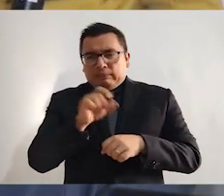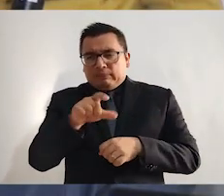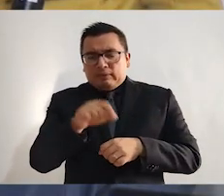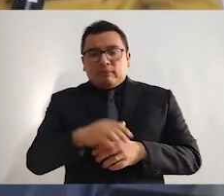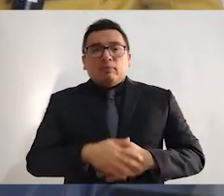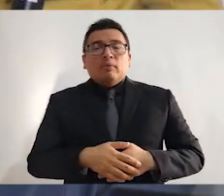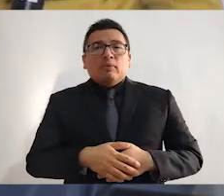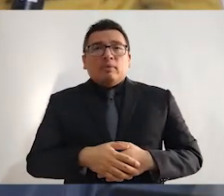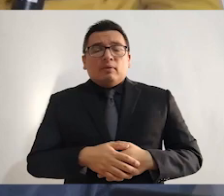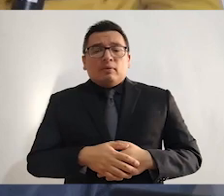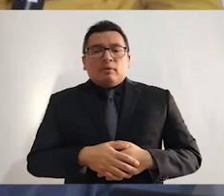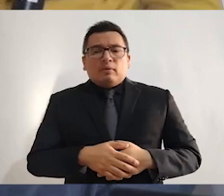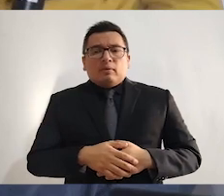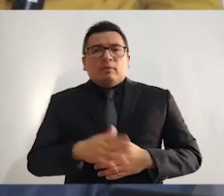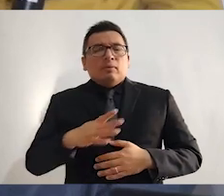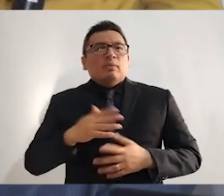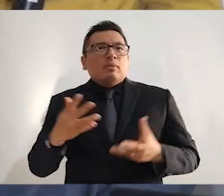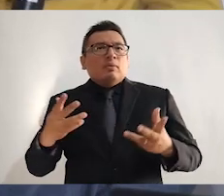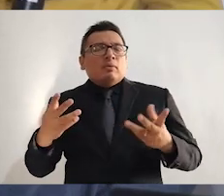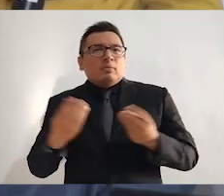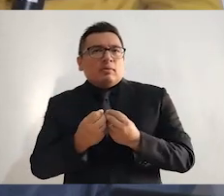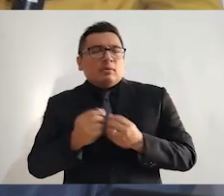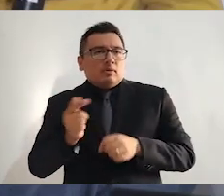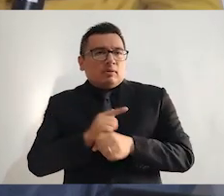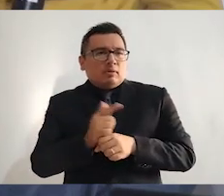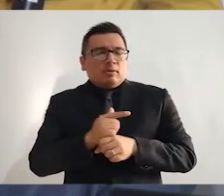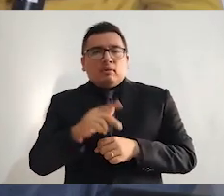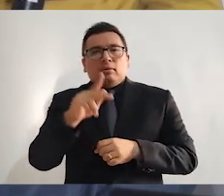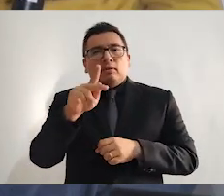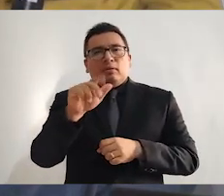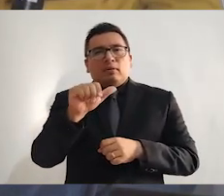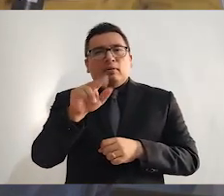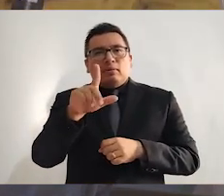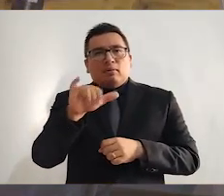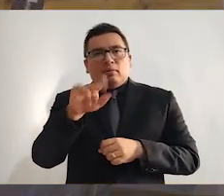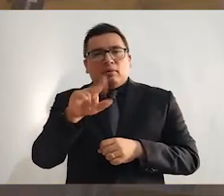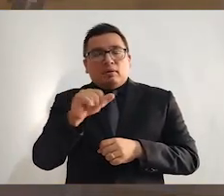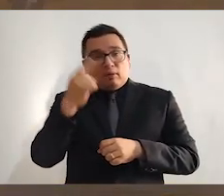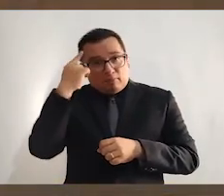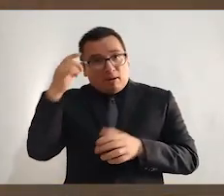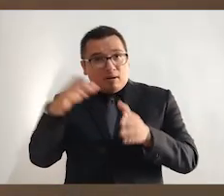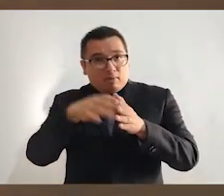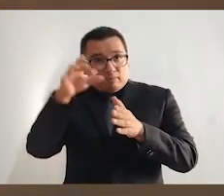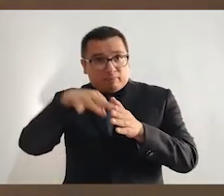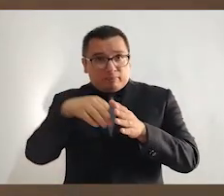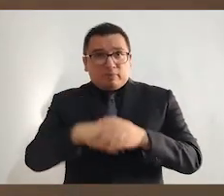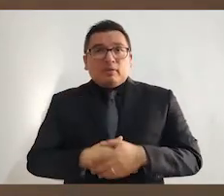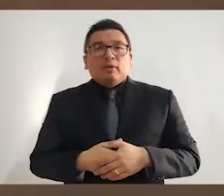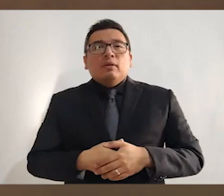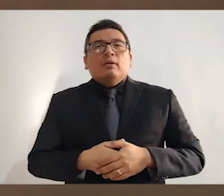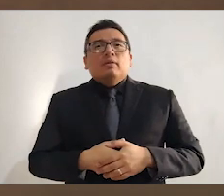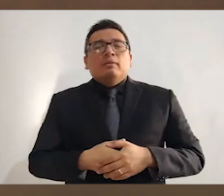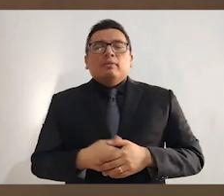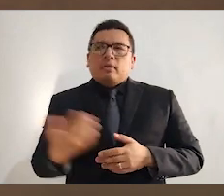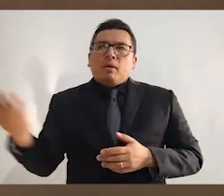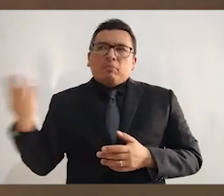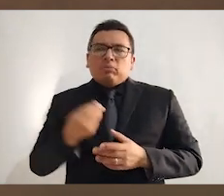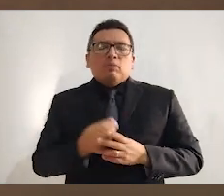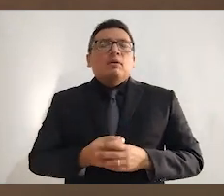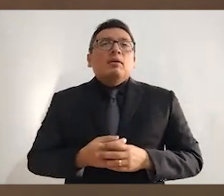jornada, me acompañó la licenciada Paulina al ir a votar, al ir a la casilla que me